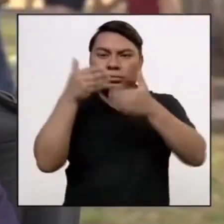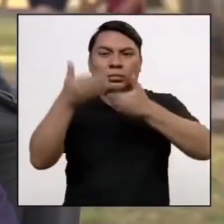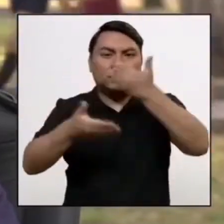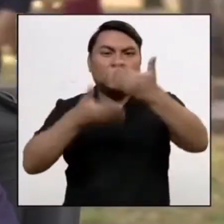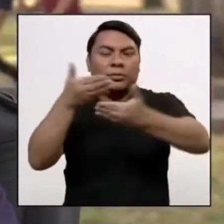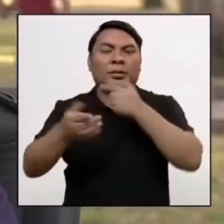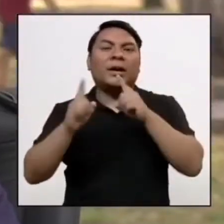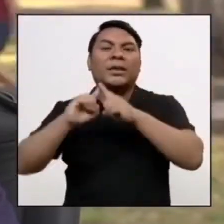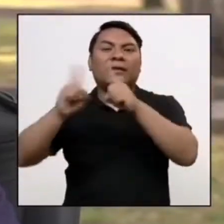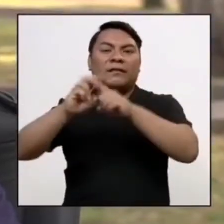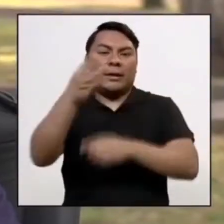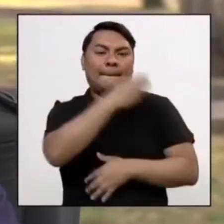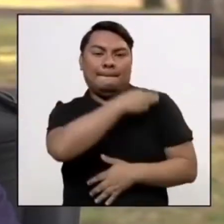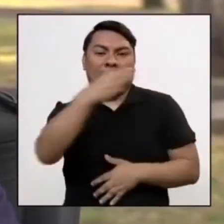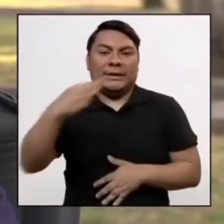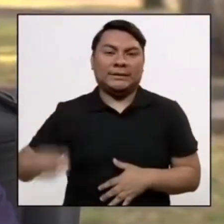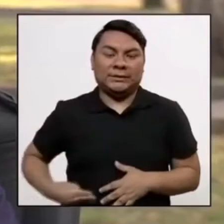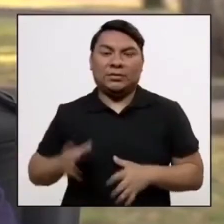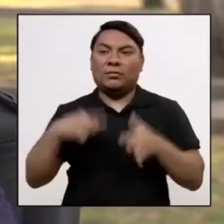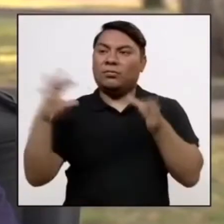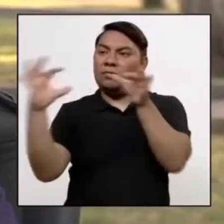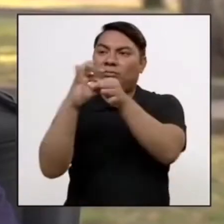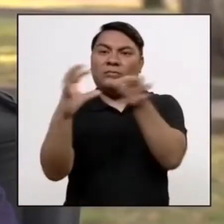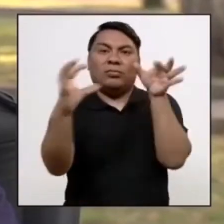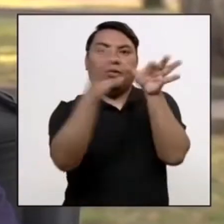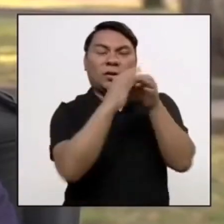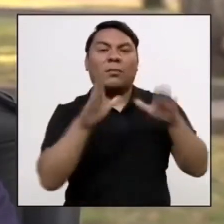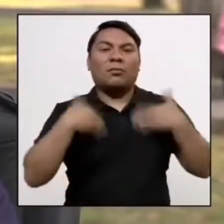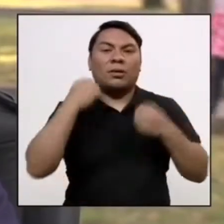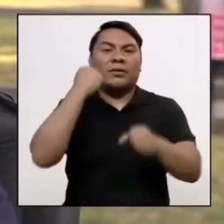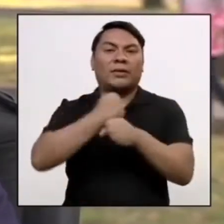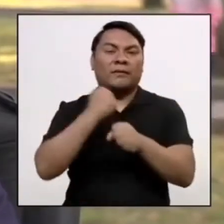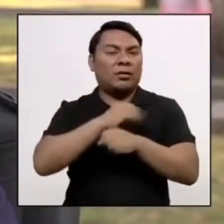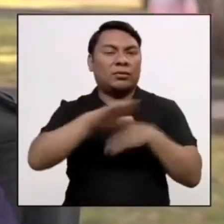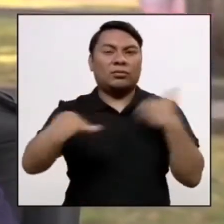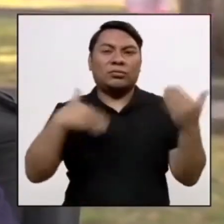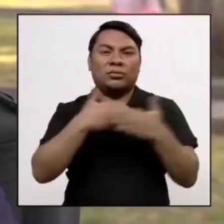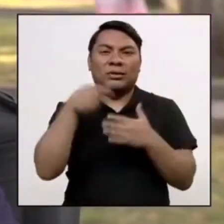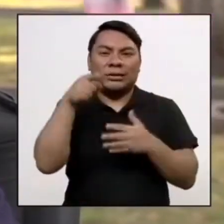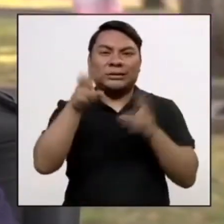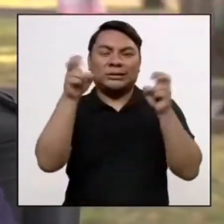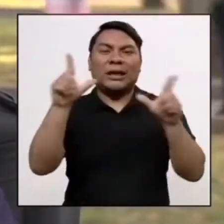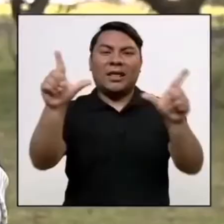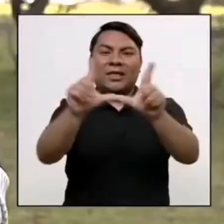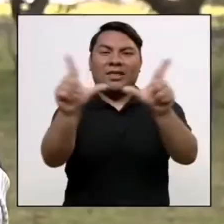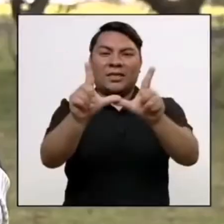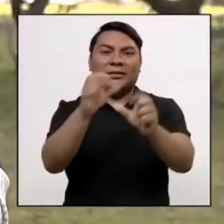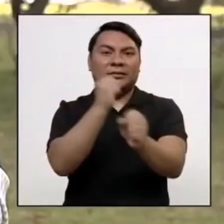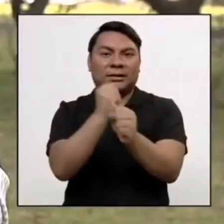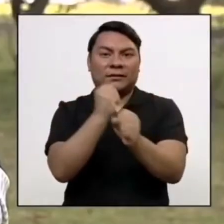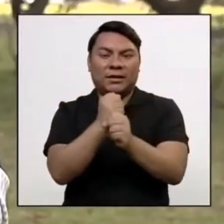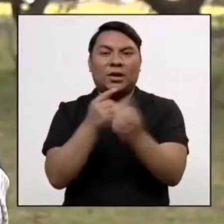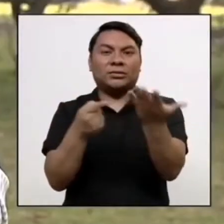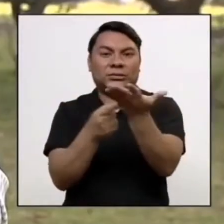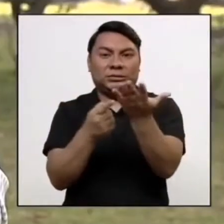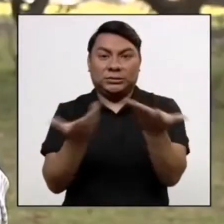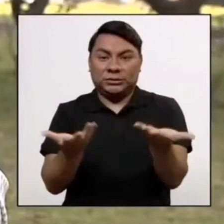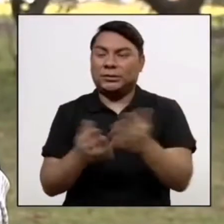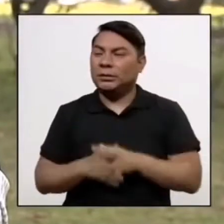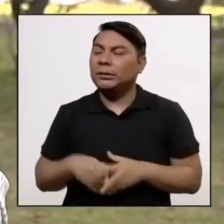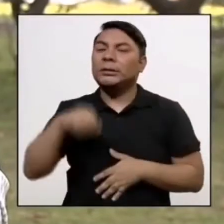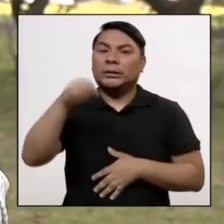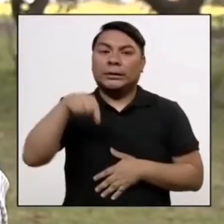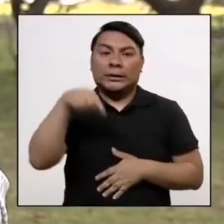entre diferentes ministerios para que puedan trabajar todo lo respecto a esto del teletrabajo, ¿verdad? Definitivamente. En el